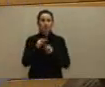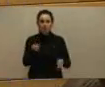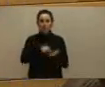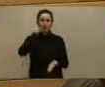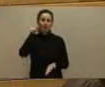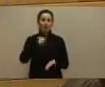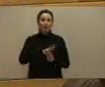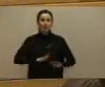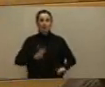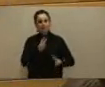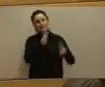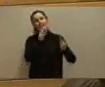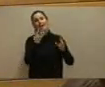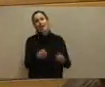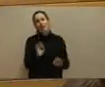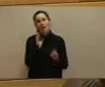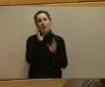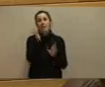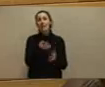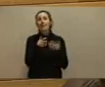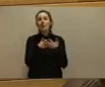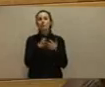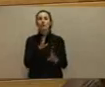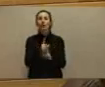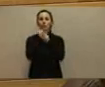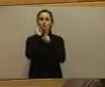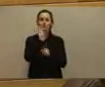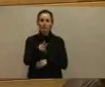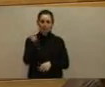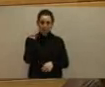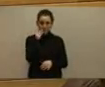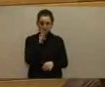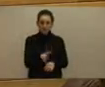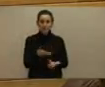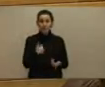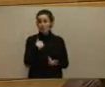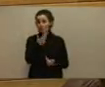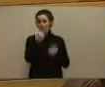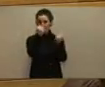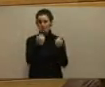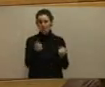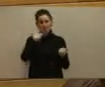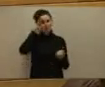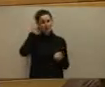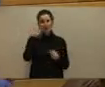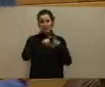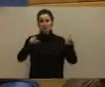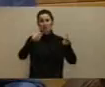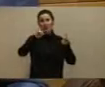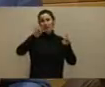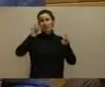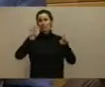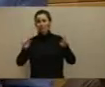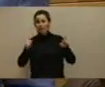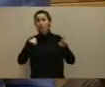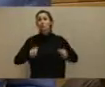dado la impresión de que ustedes de verdad quieren luchar contra la corrupción. Yo, sinceramente, le voy a decir una cosa. Yo no soy un experto en el Hitpan ni lo era. La primera vez que oí hablar en esta Cámara